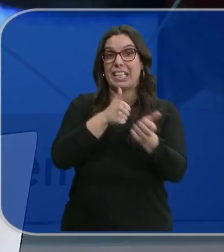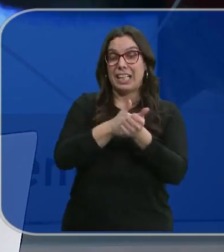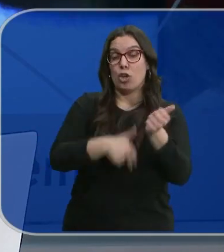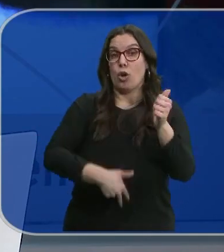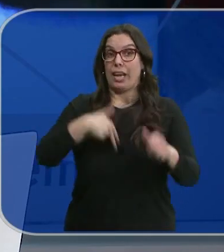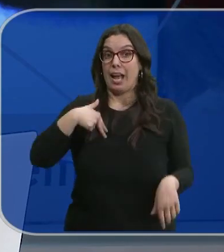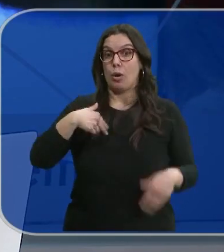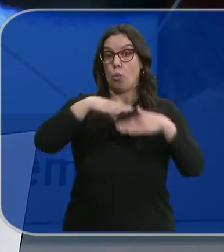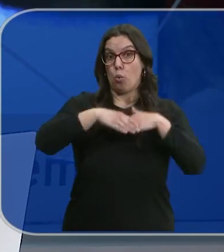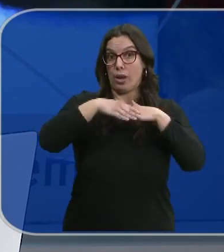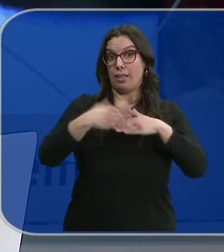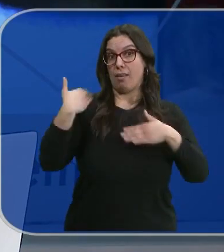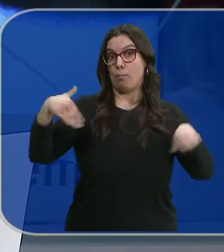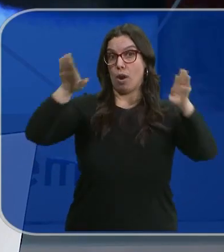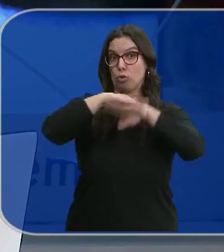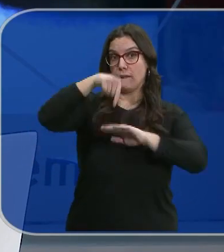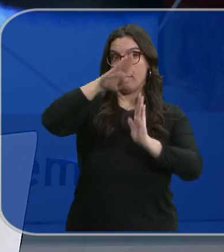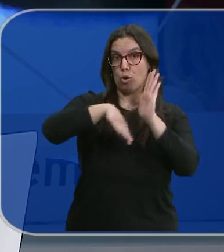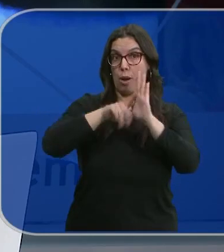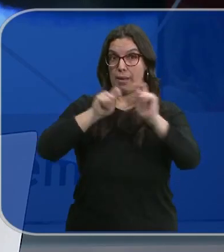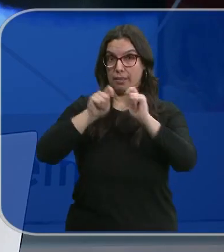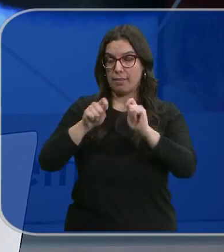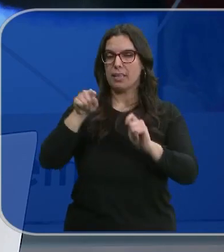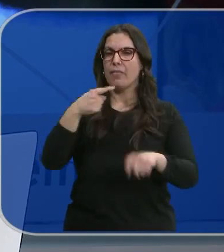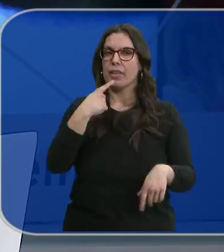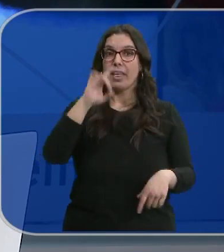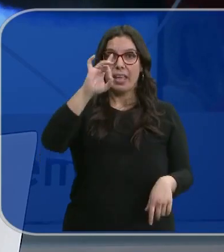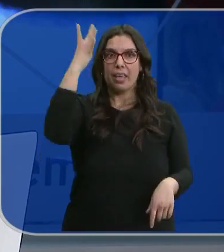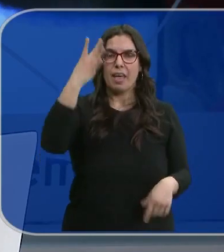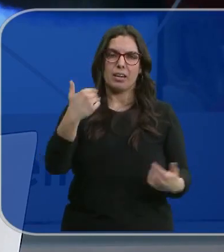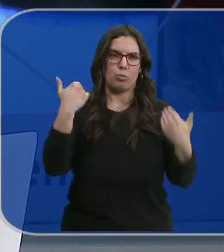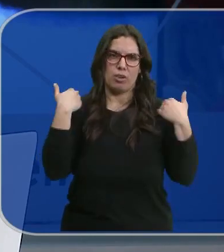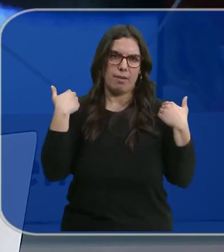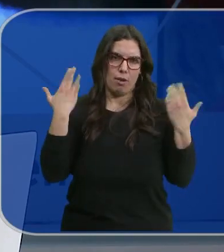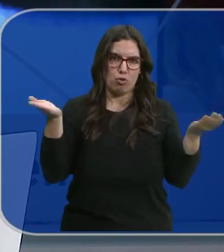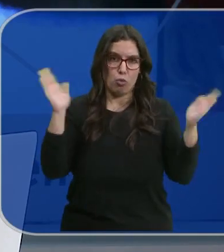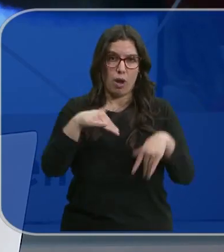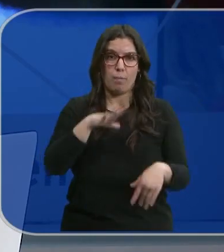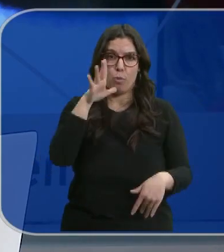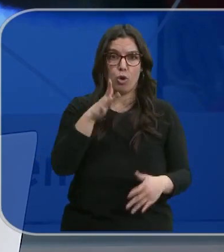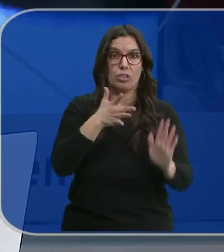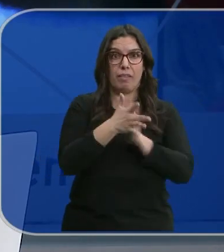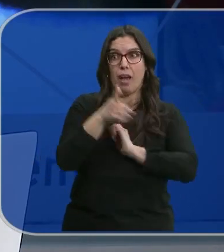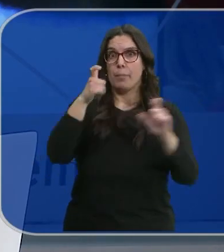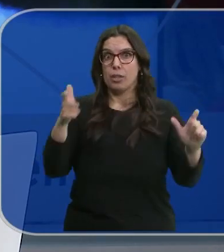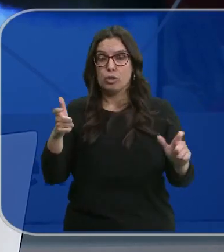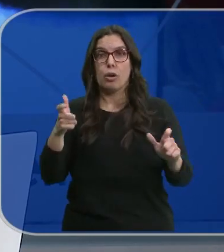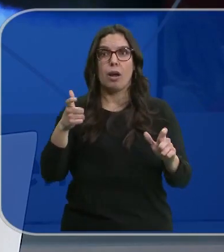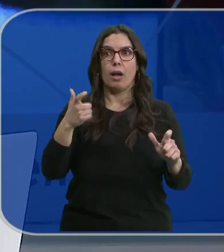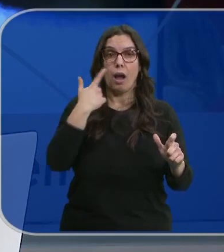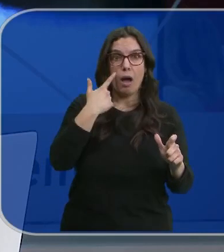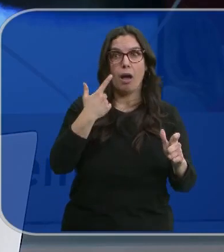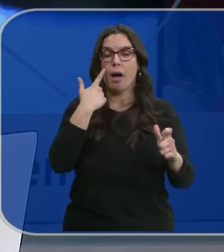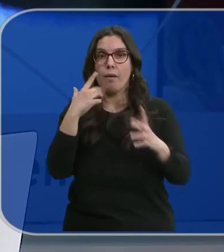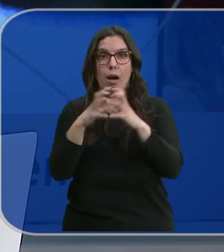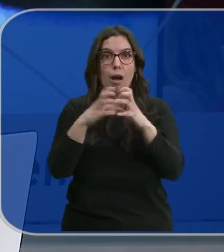anoche fue entrevistado en nuestro programa Cuestión de Prioridades, la calificó de irresponsable porque creó mucha expectativa entre los